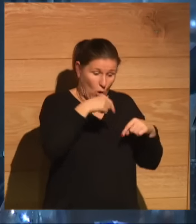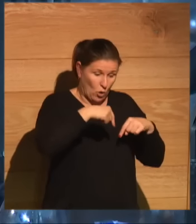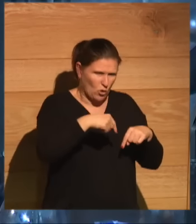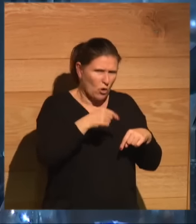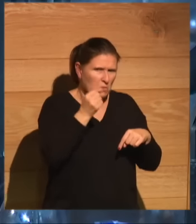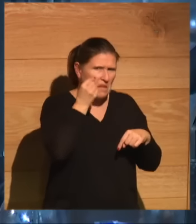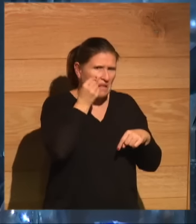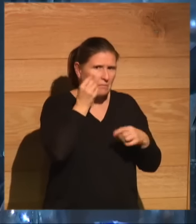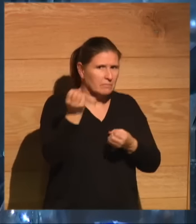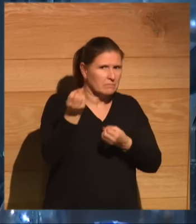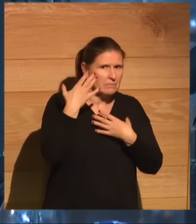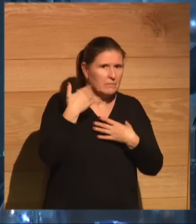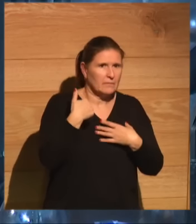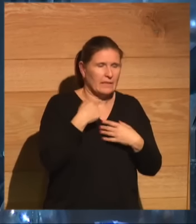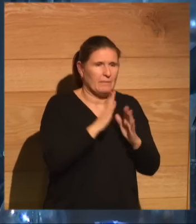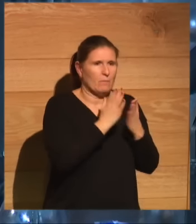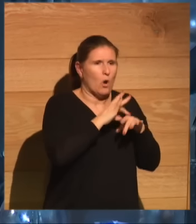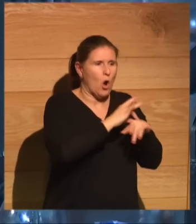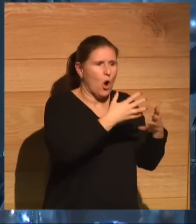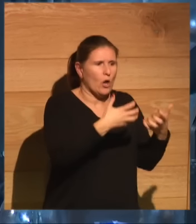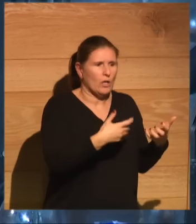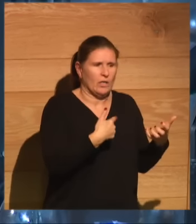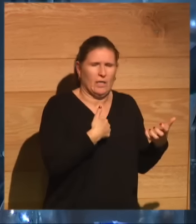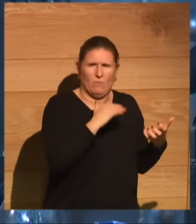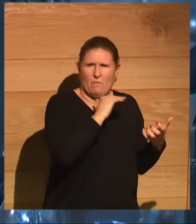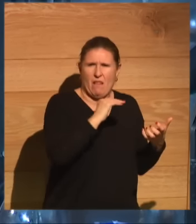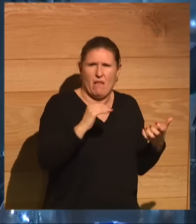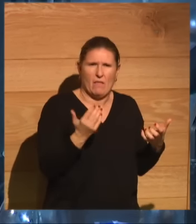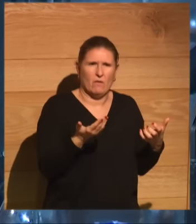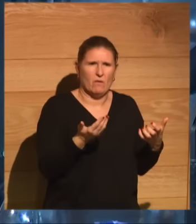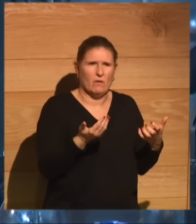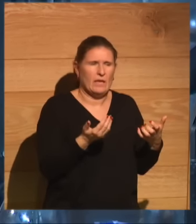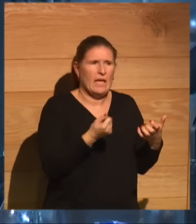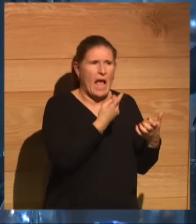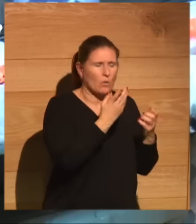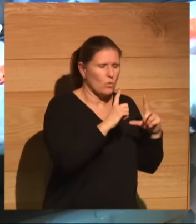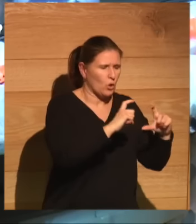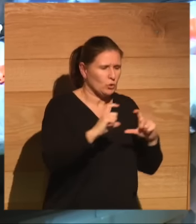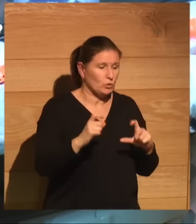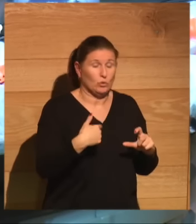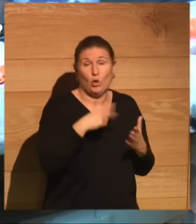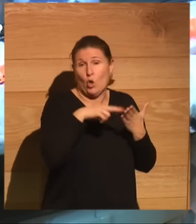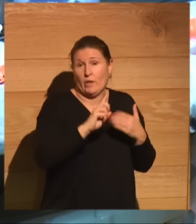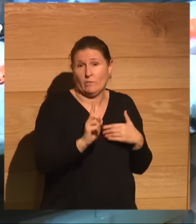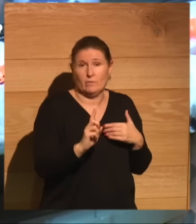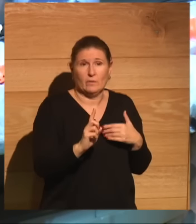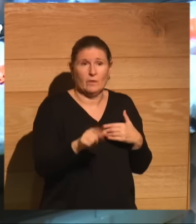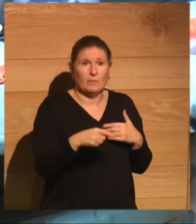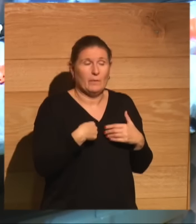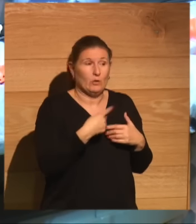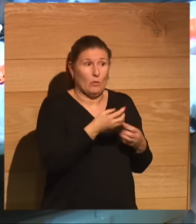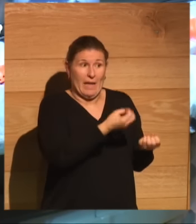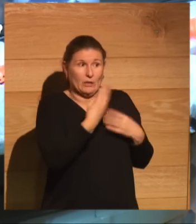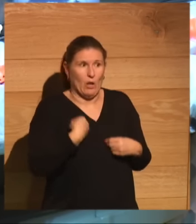he oído que era como muy desagradable, muy malvado incluso. En algunos puntos. Tampoco lo he leído, pero eso es, yo he leído lo mismo que